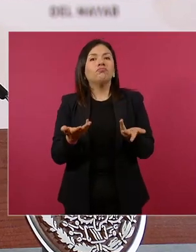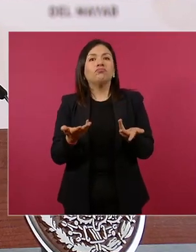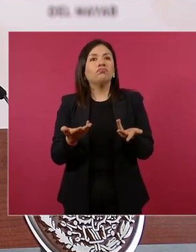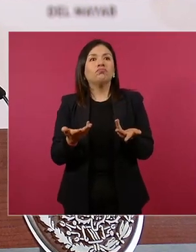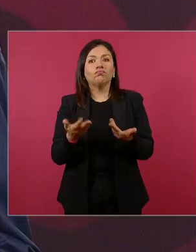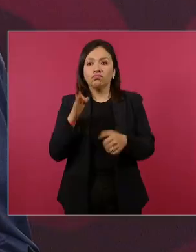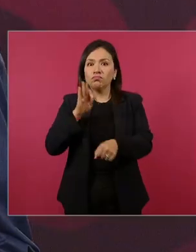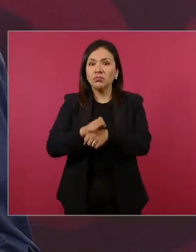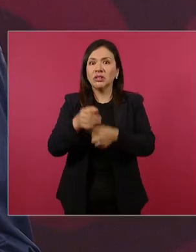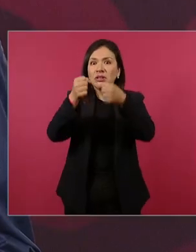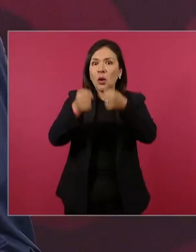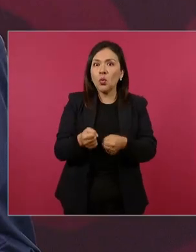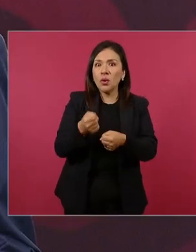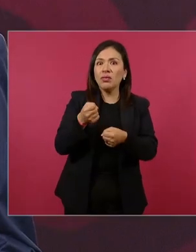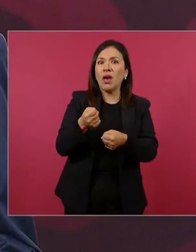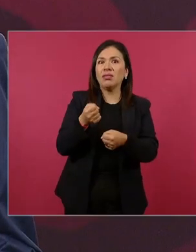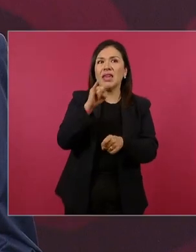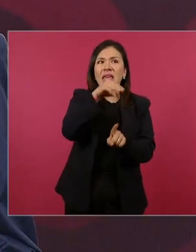seguridad social.